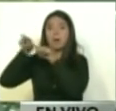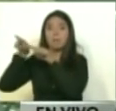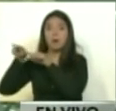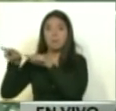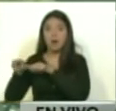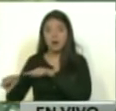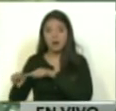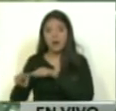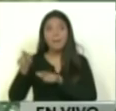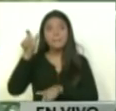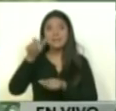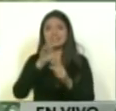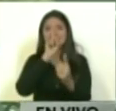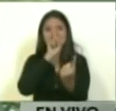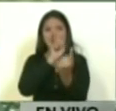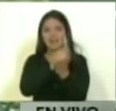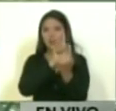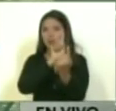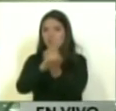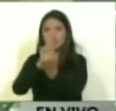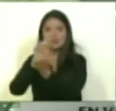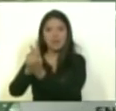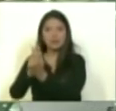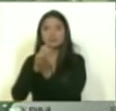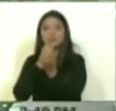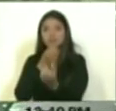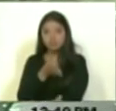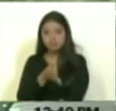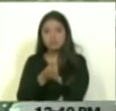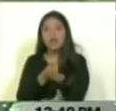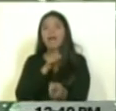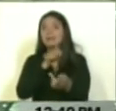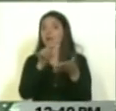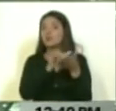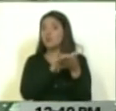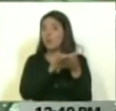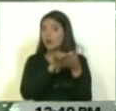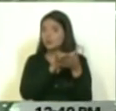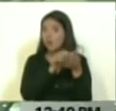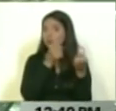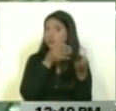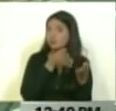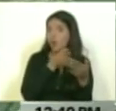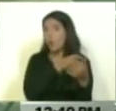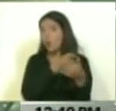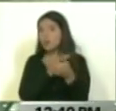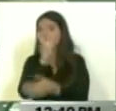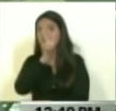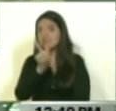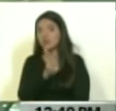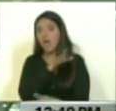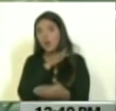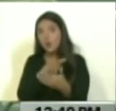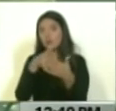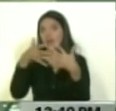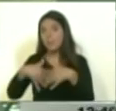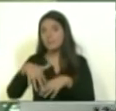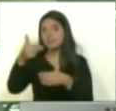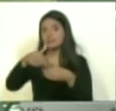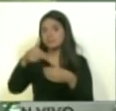bonos personalmente, a hacer lobby, a declarar en Nueva York contra Venezuela, contra PDVSA. ¿Qué